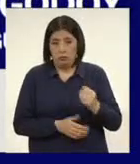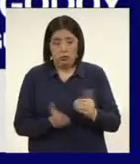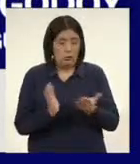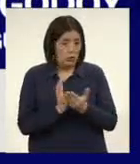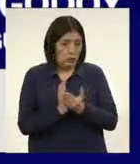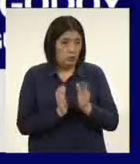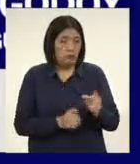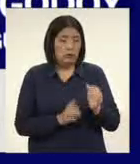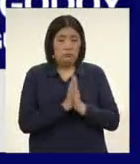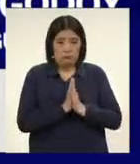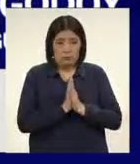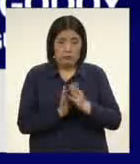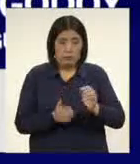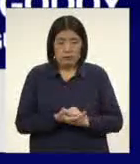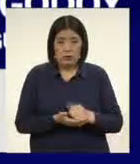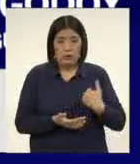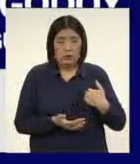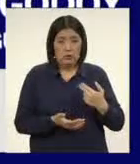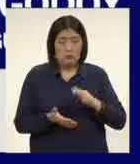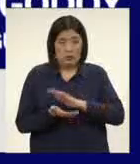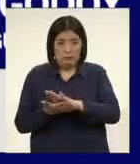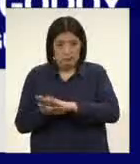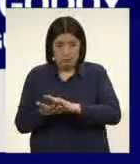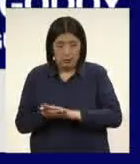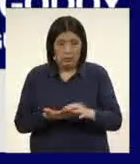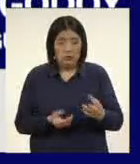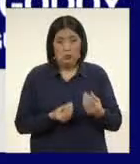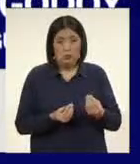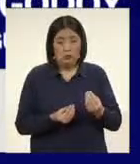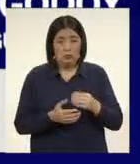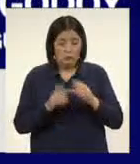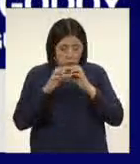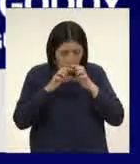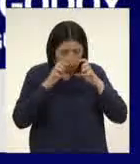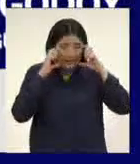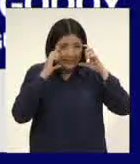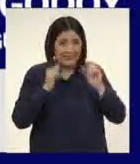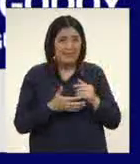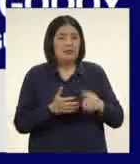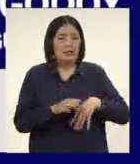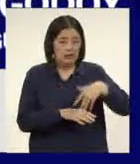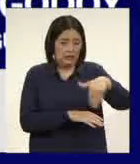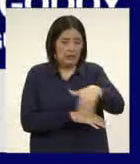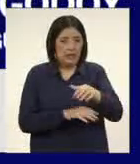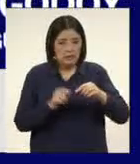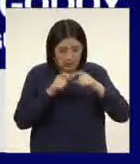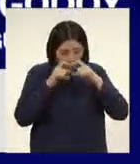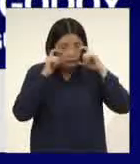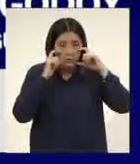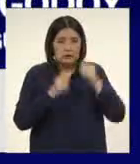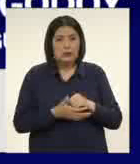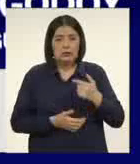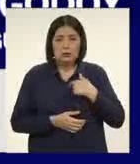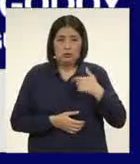y han pedido por favor que si vamos a limpiar, tenemos que limpiarlo con mascarilla. Si salimos a la calle, también con mascarilla. Entonces yo